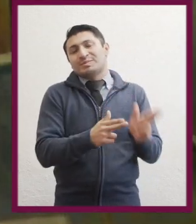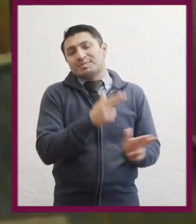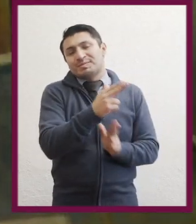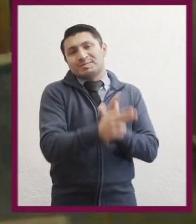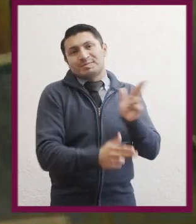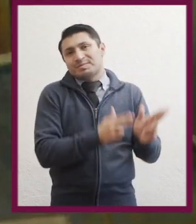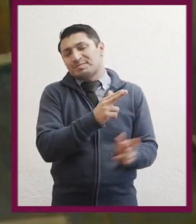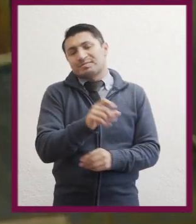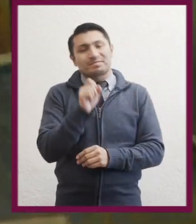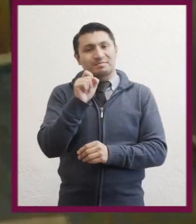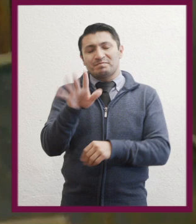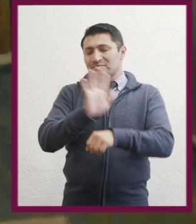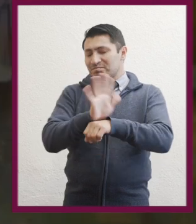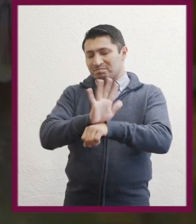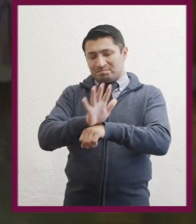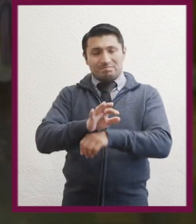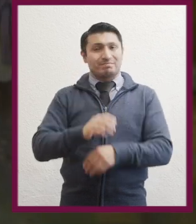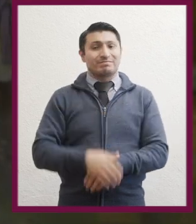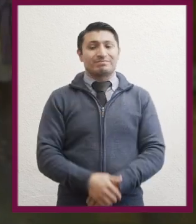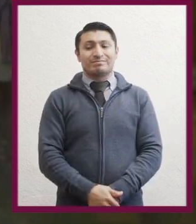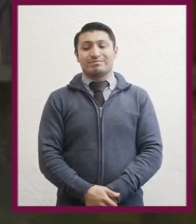nombre.